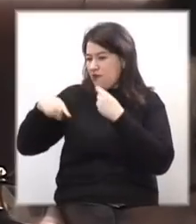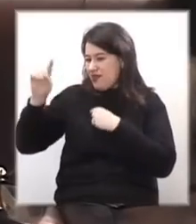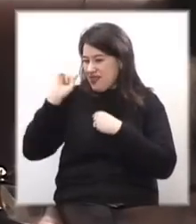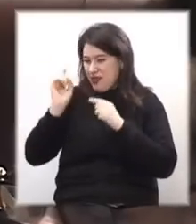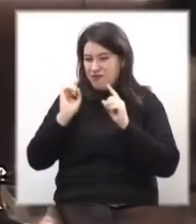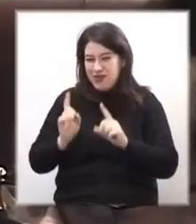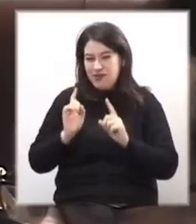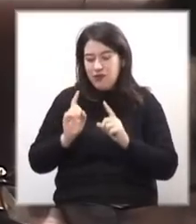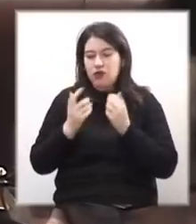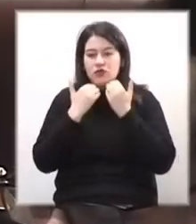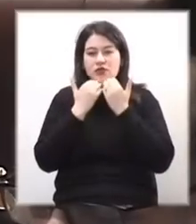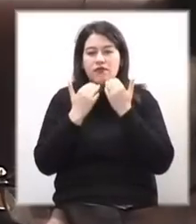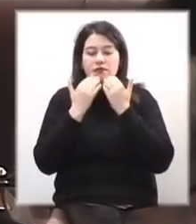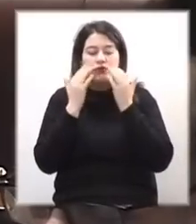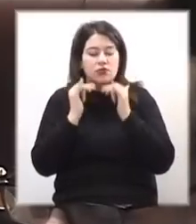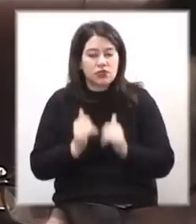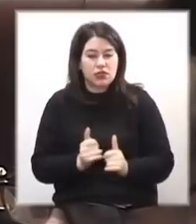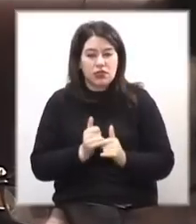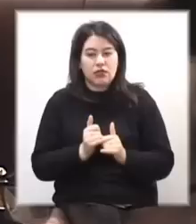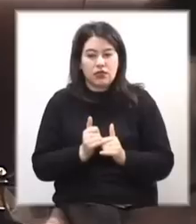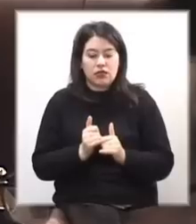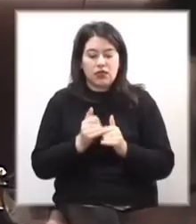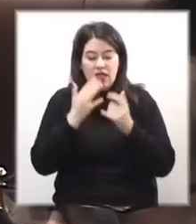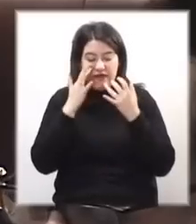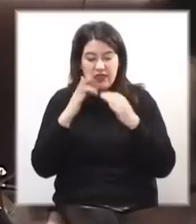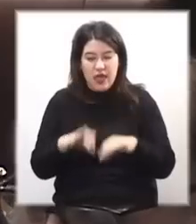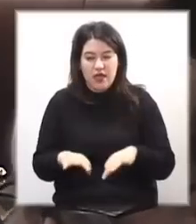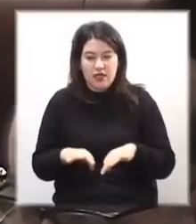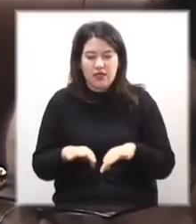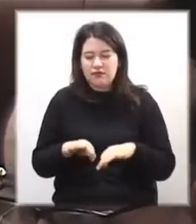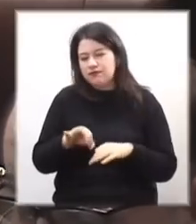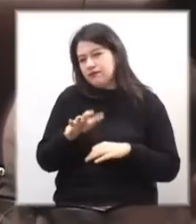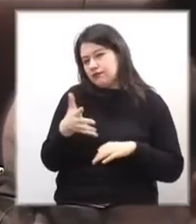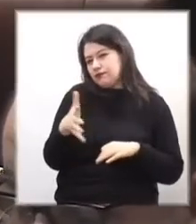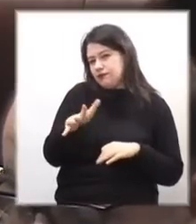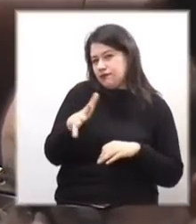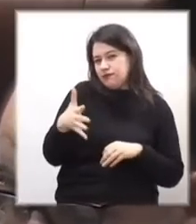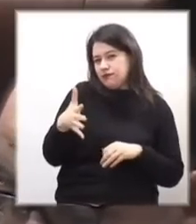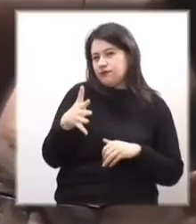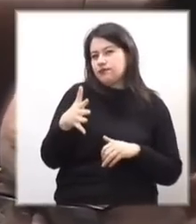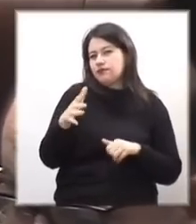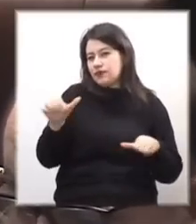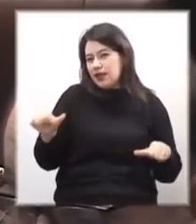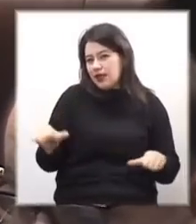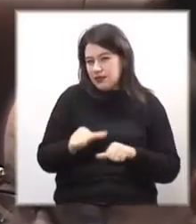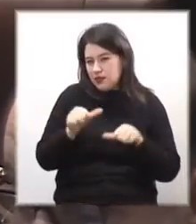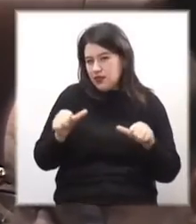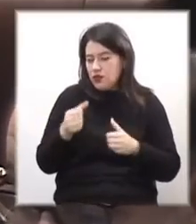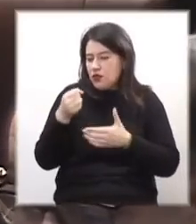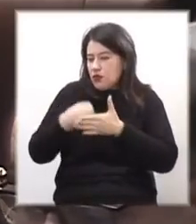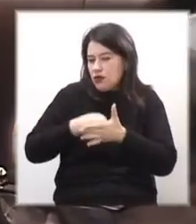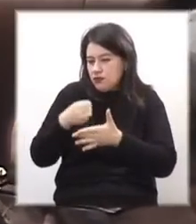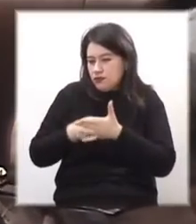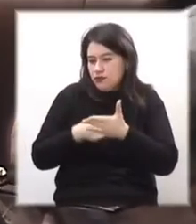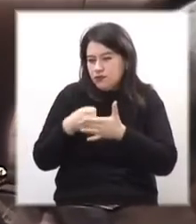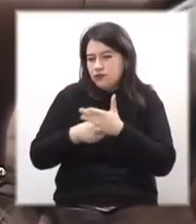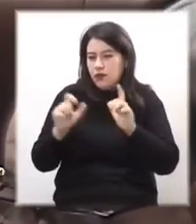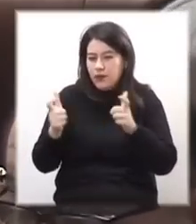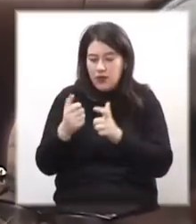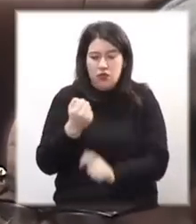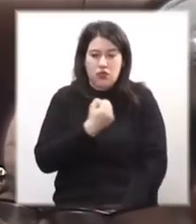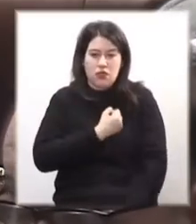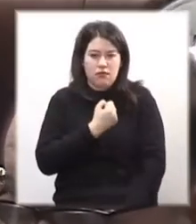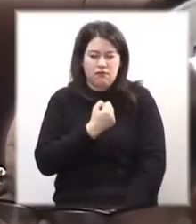pasado, no sabemos si en definitiva por ahí se está produciendo un abatimiento de los números de los homicidios, porque